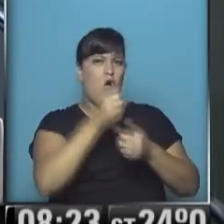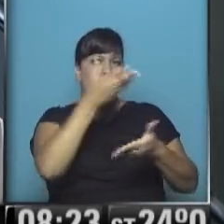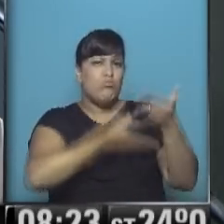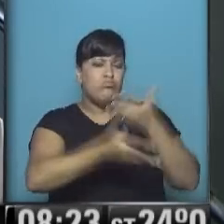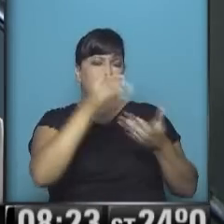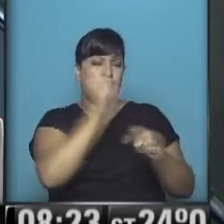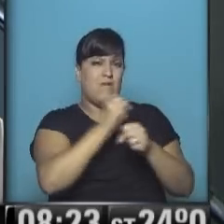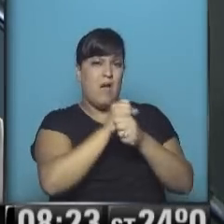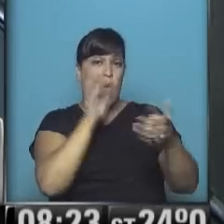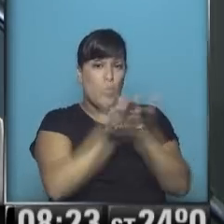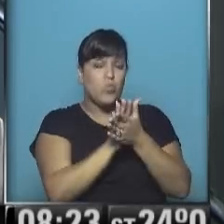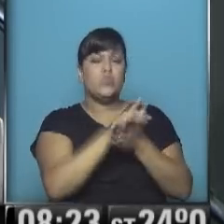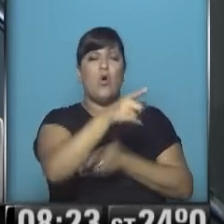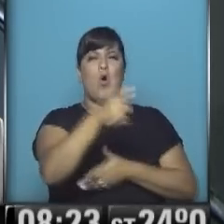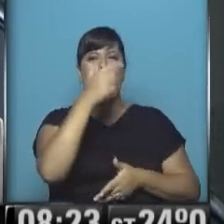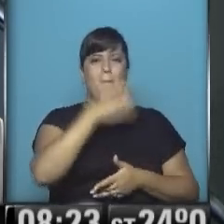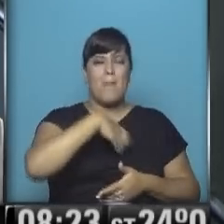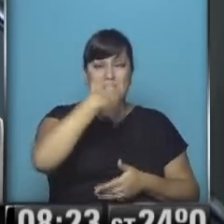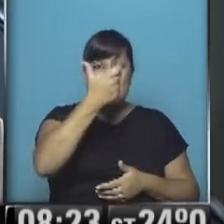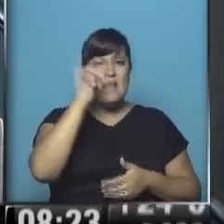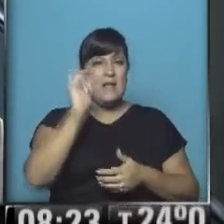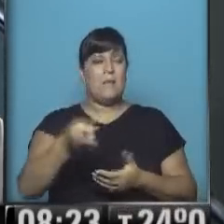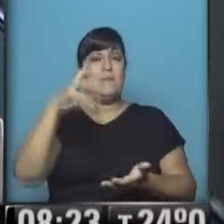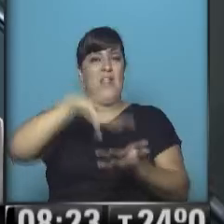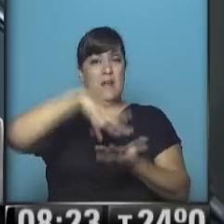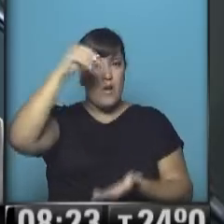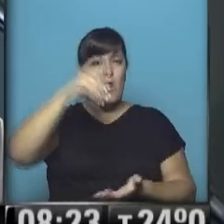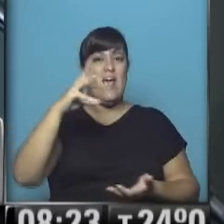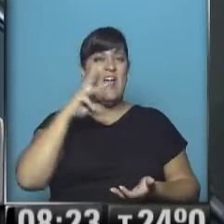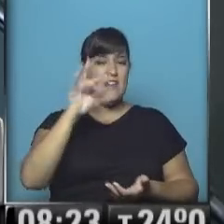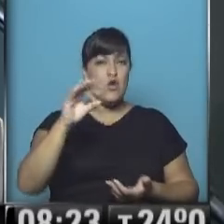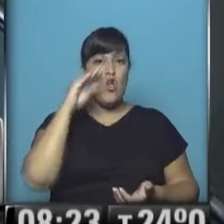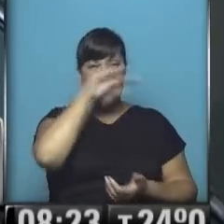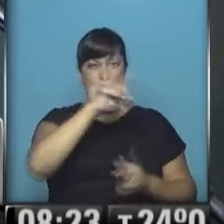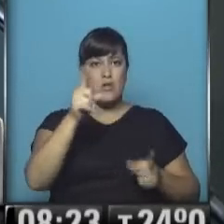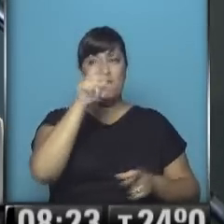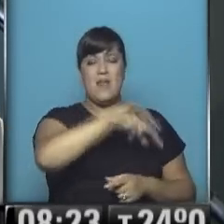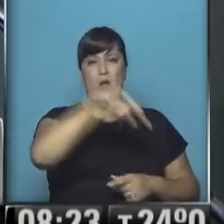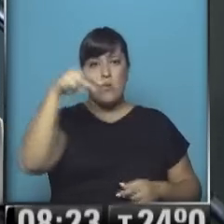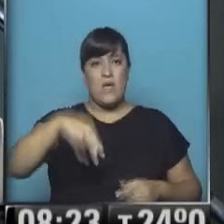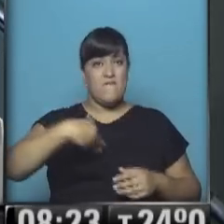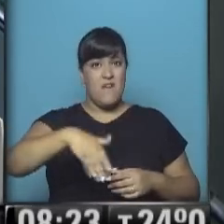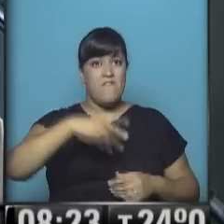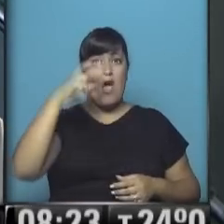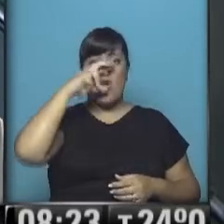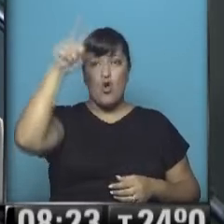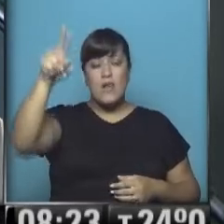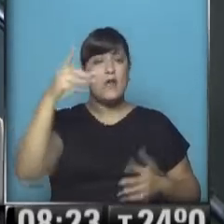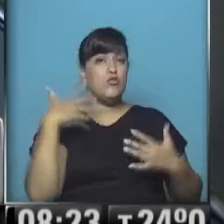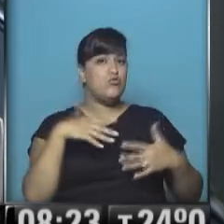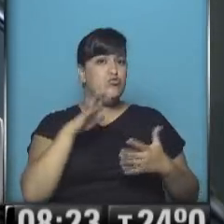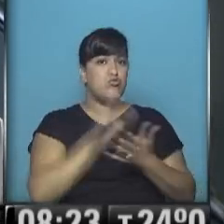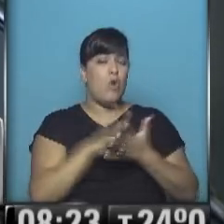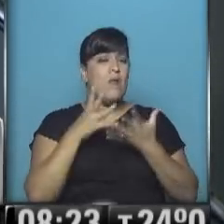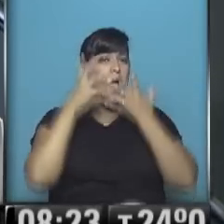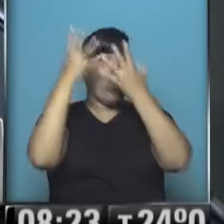de peras y manzanas, principalmente con Río Negro y Neuquén. Lo estaremos haciendo precisamente con la provincia de Corrientes respecto a una apoyatura